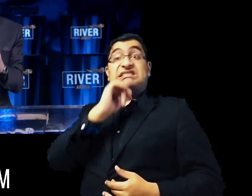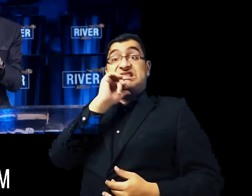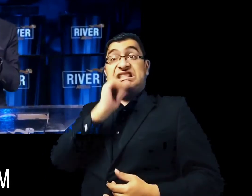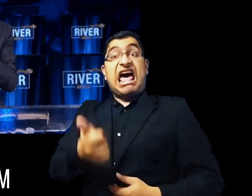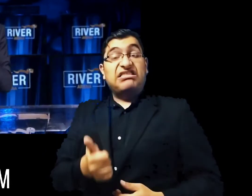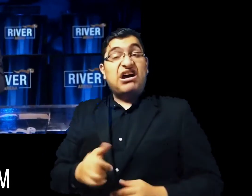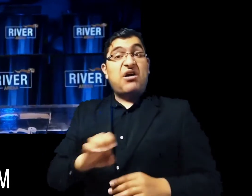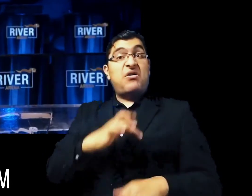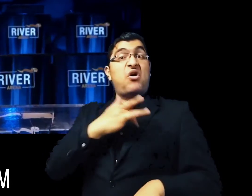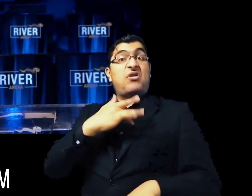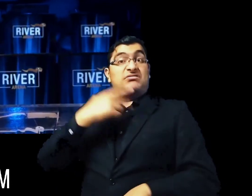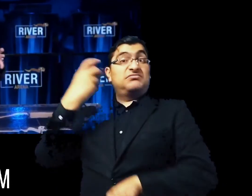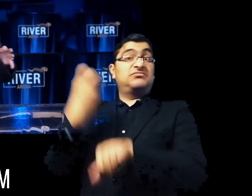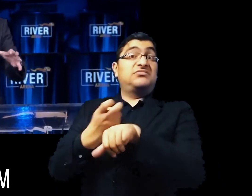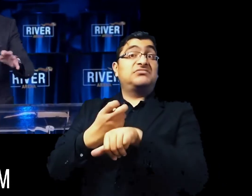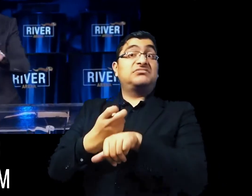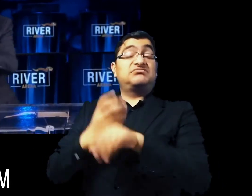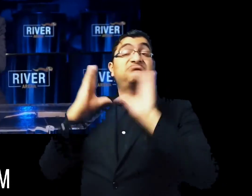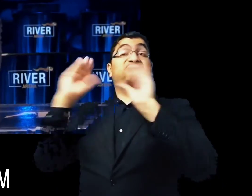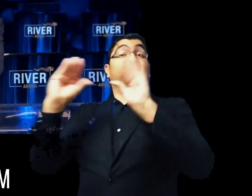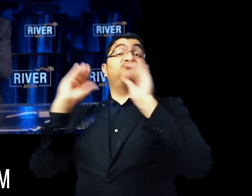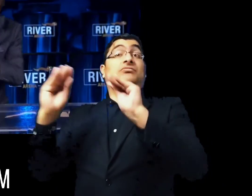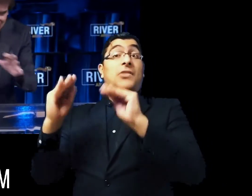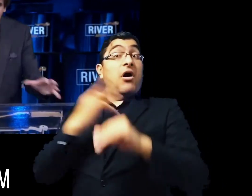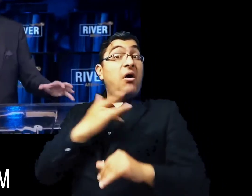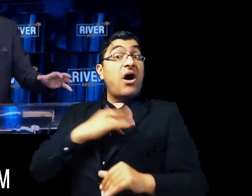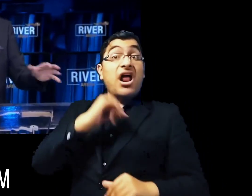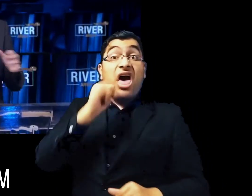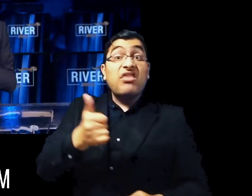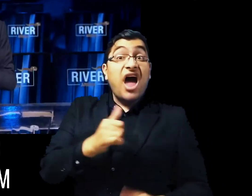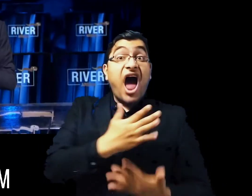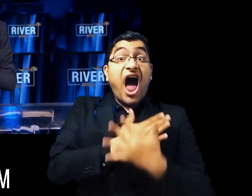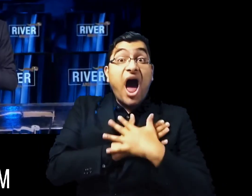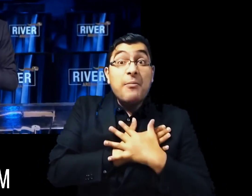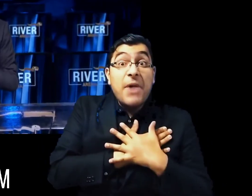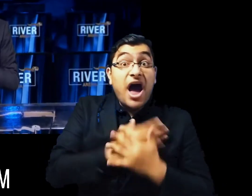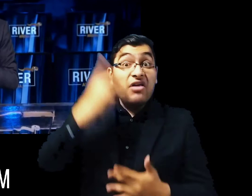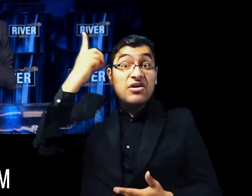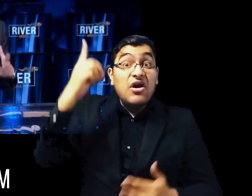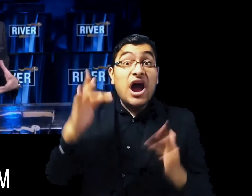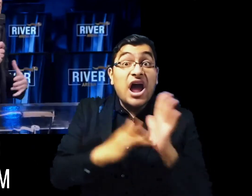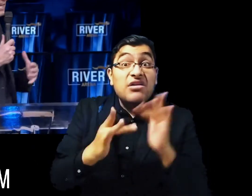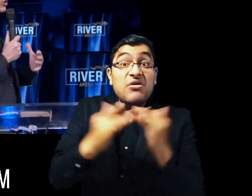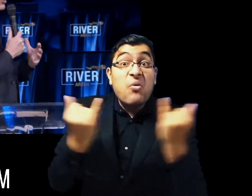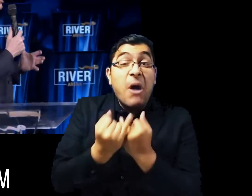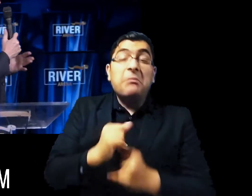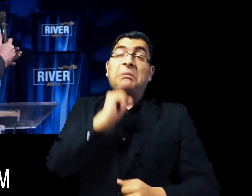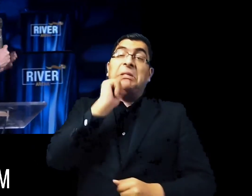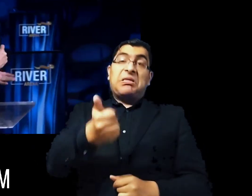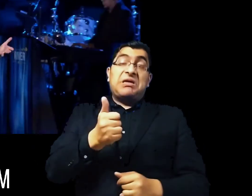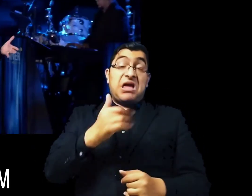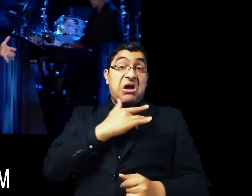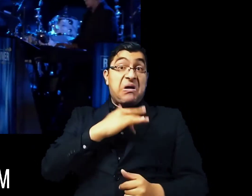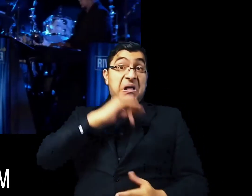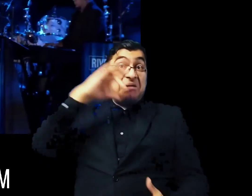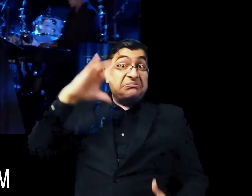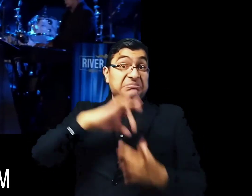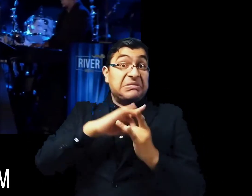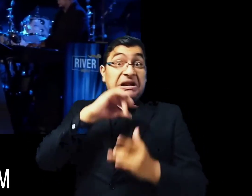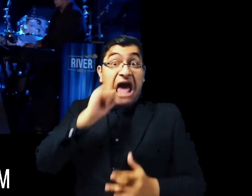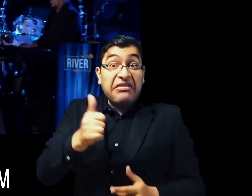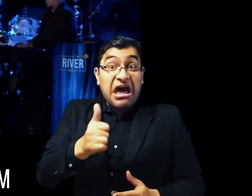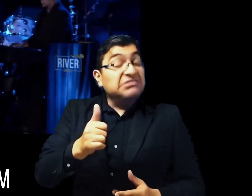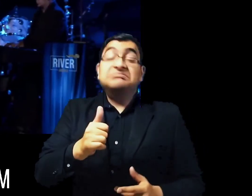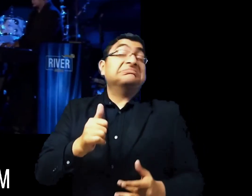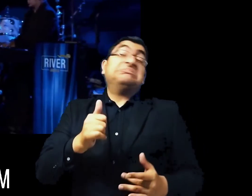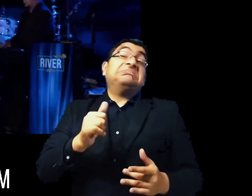en corazones de piedra. Sin el corazón no somos capaces de amar como Jesús. O sea que sin el corazón no entendemos la gracia.